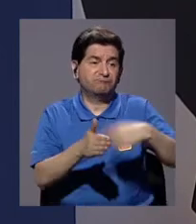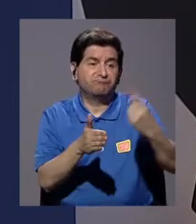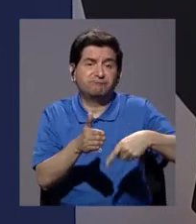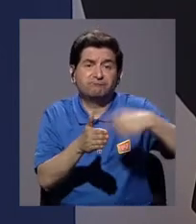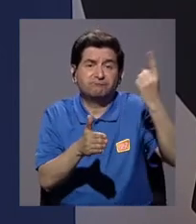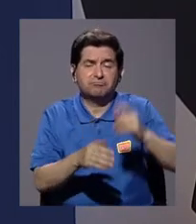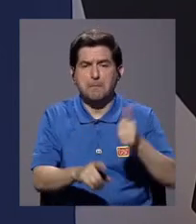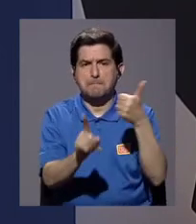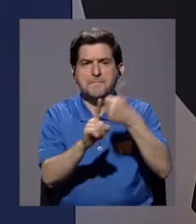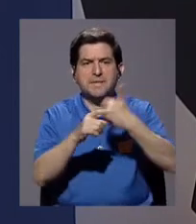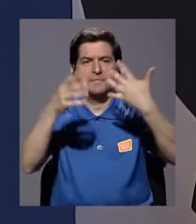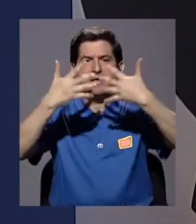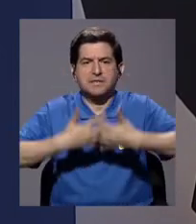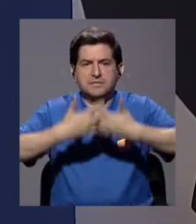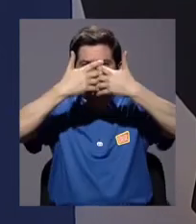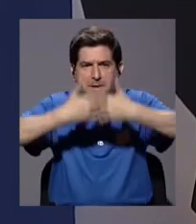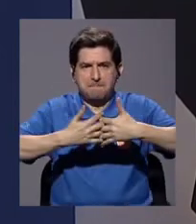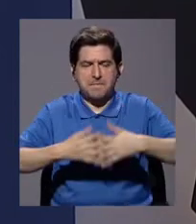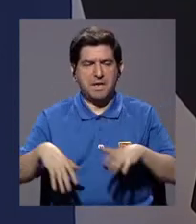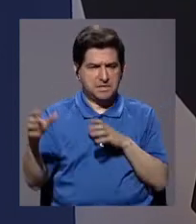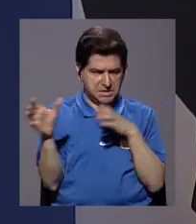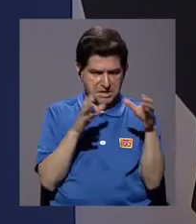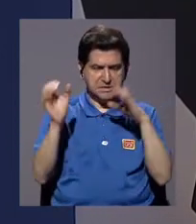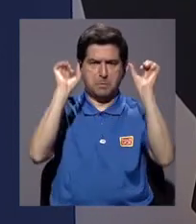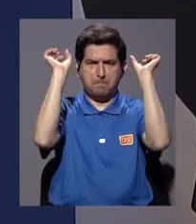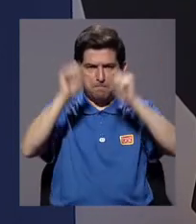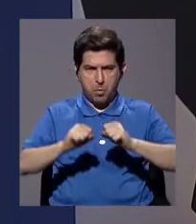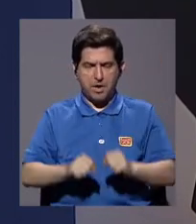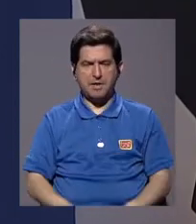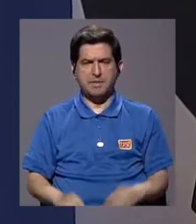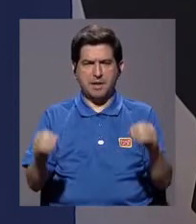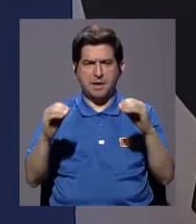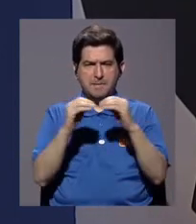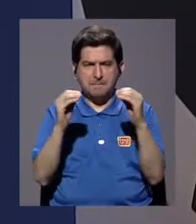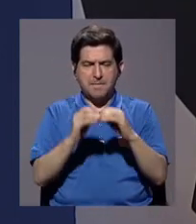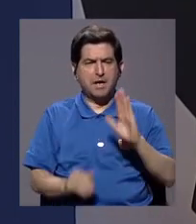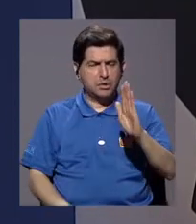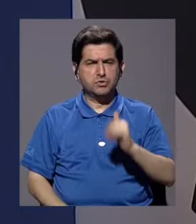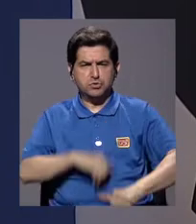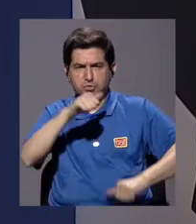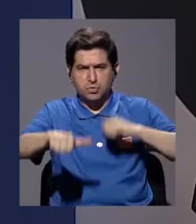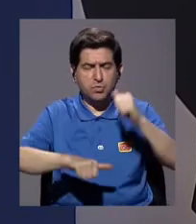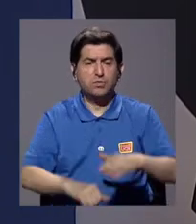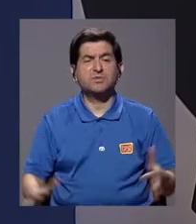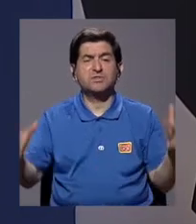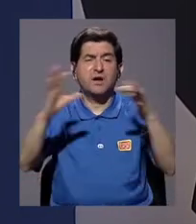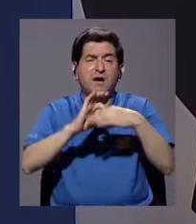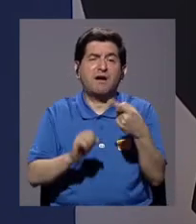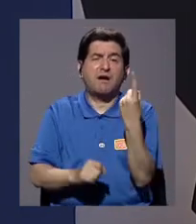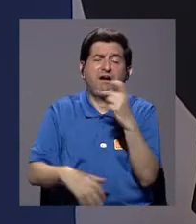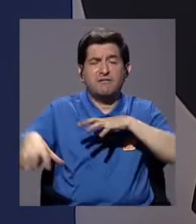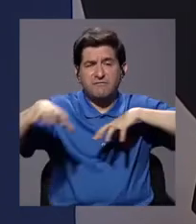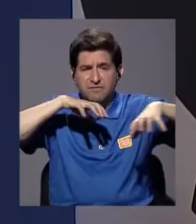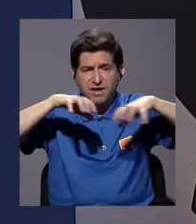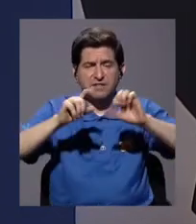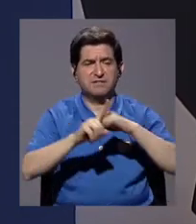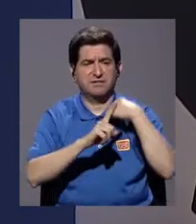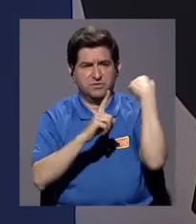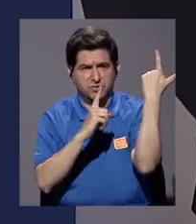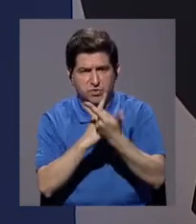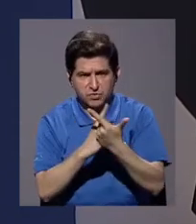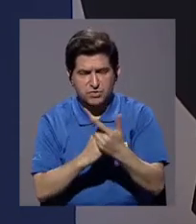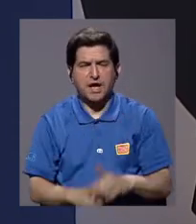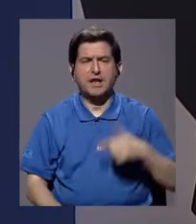que en ocasiones las mismas empresas desde el comercio puedan lograr más sus reivindicaciones va de la mano de la falta de